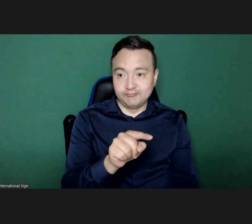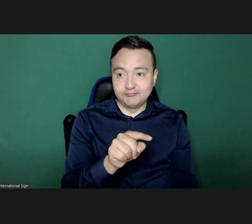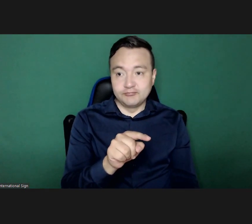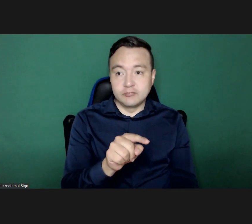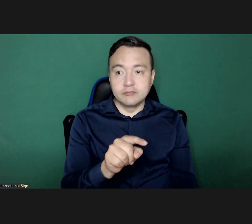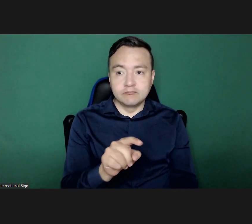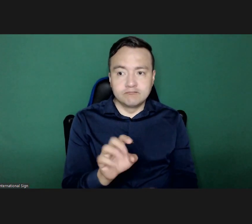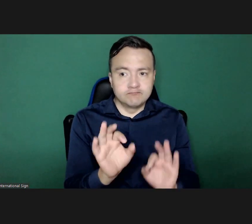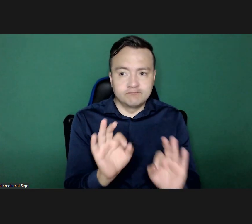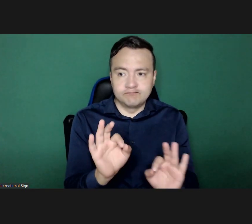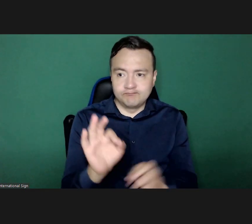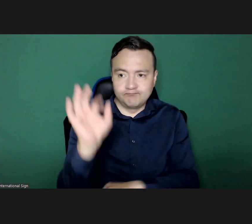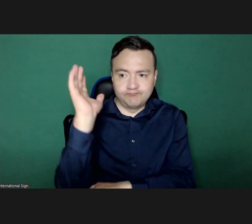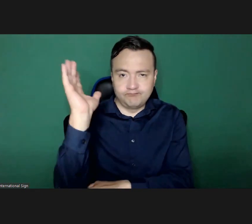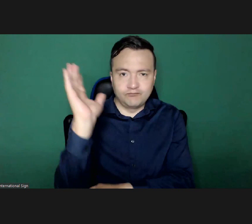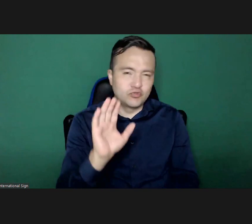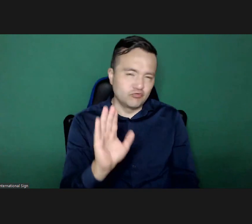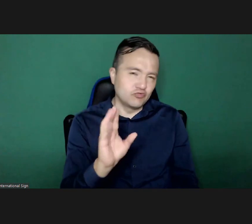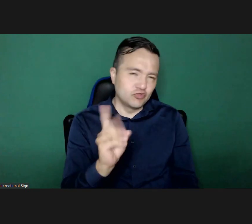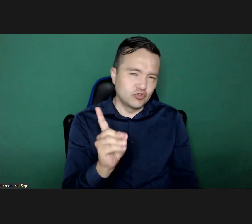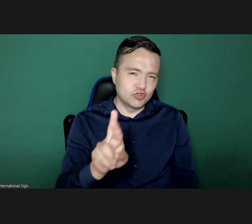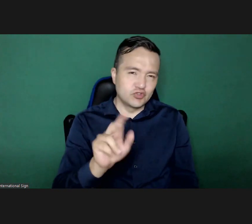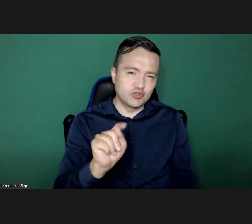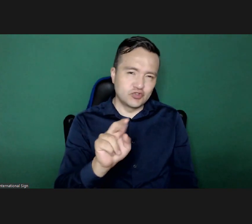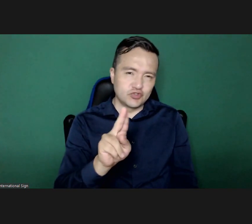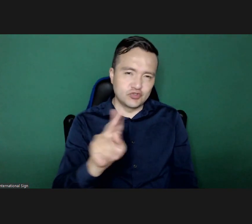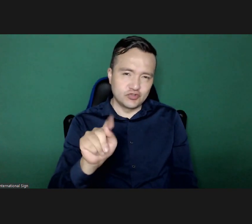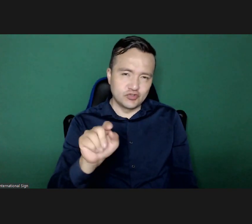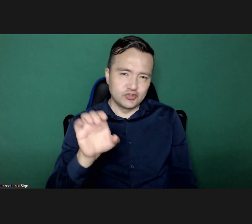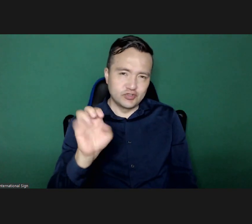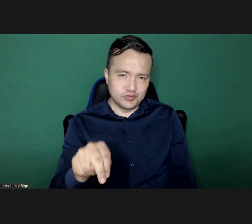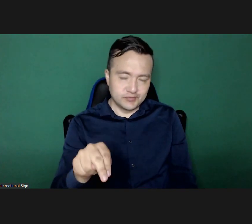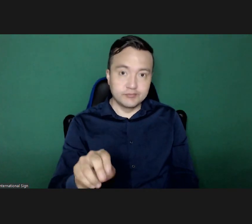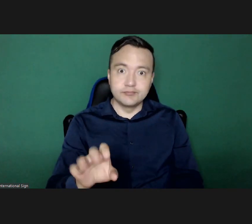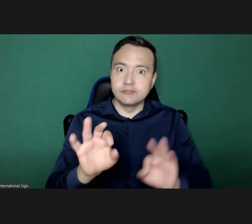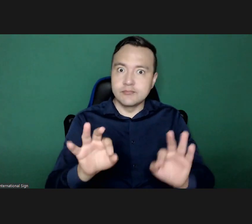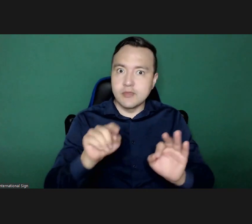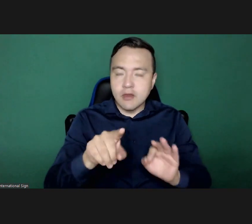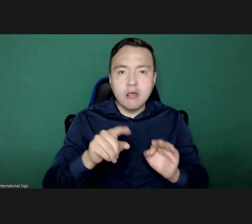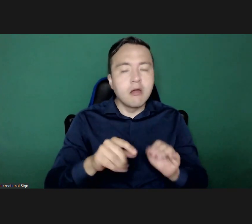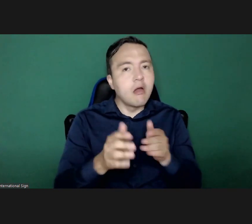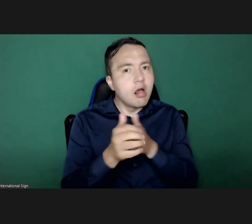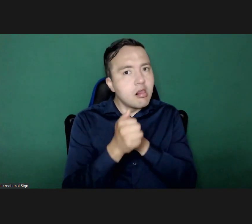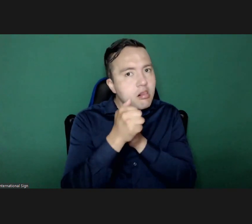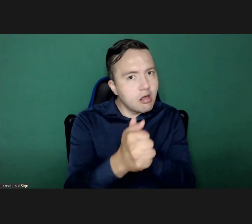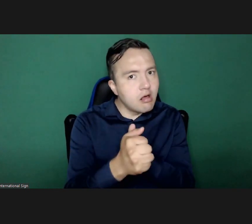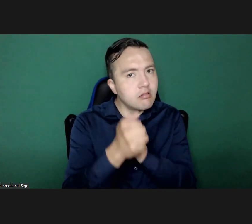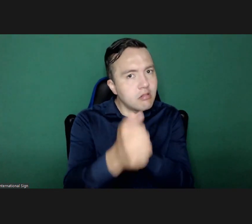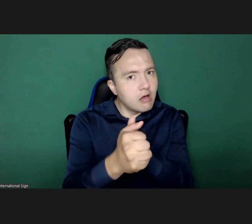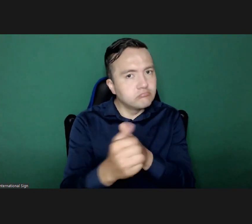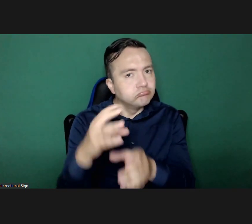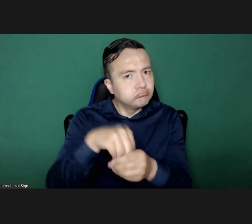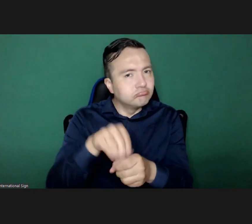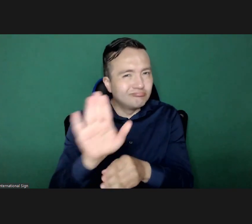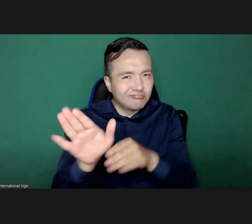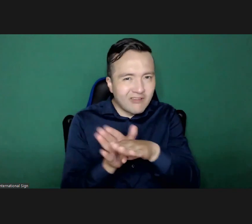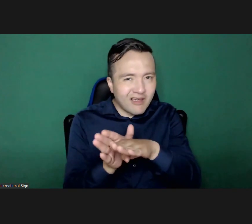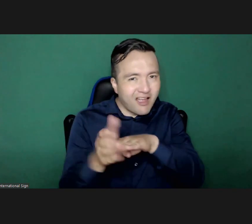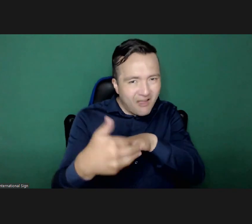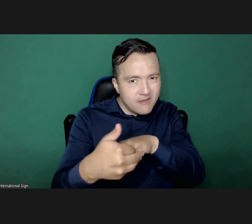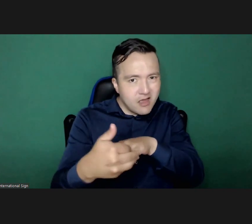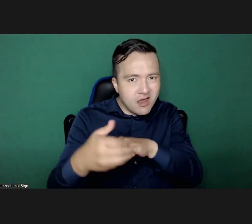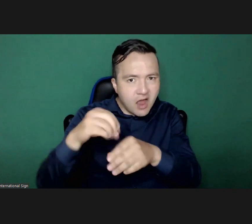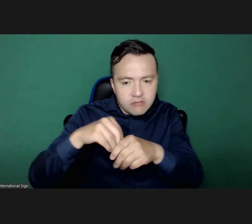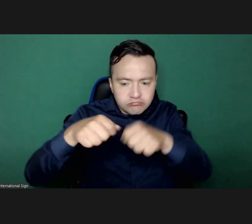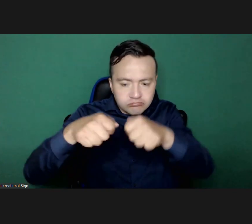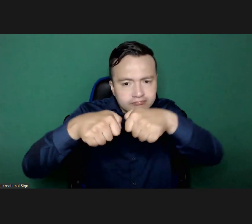su liderazgo, sus esfuerzos para fortalecer el sistema de salud en Jamaica para atender a aquellos que sufren de